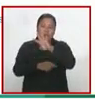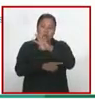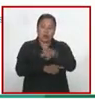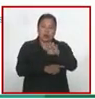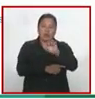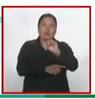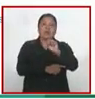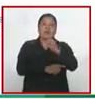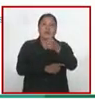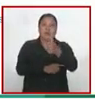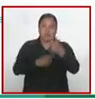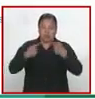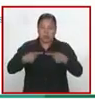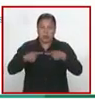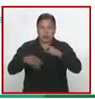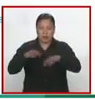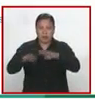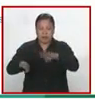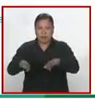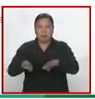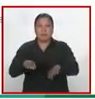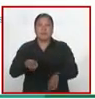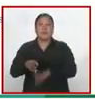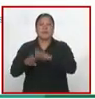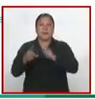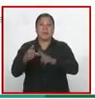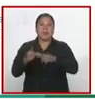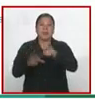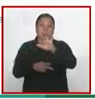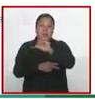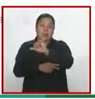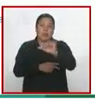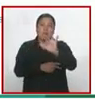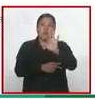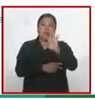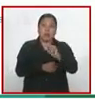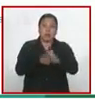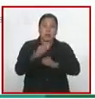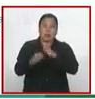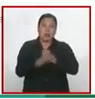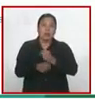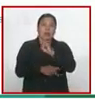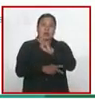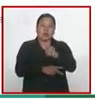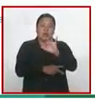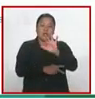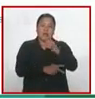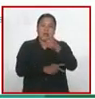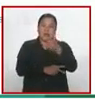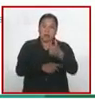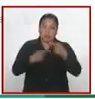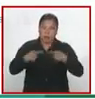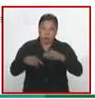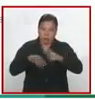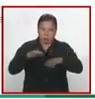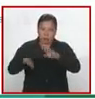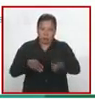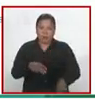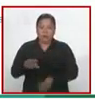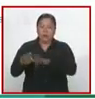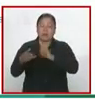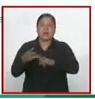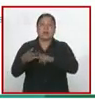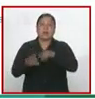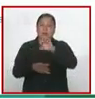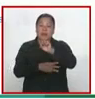466 defunciones seguido del grupo de 50 a 59 años con 257 defunciones y el